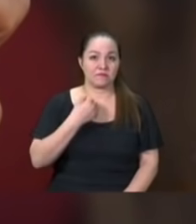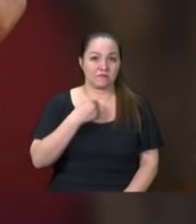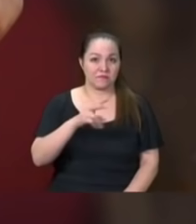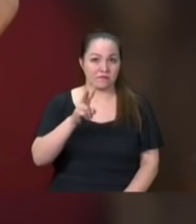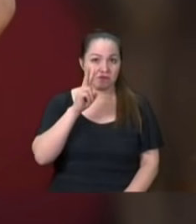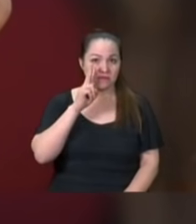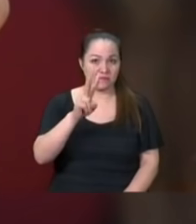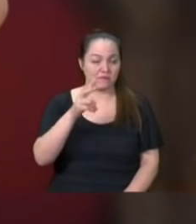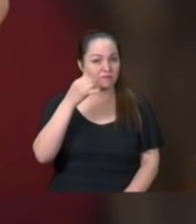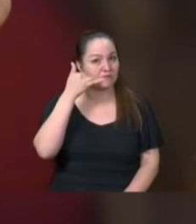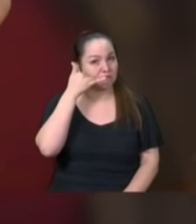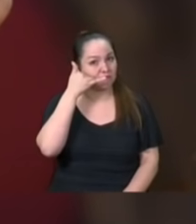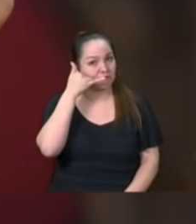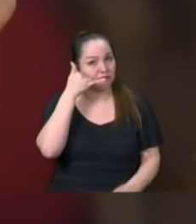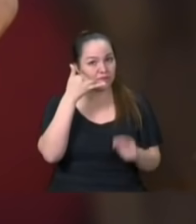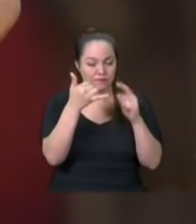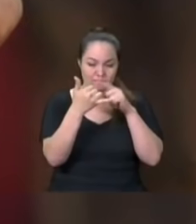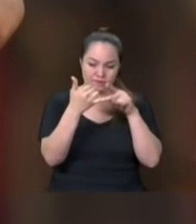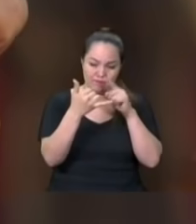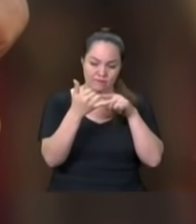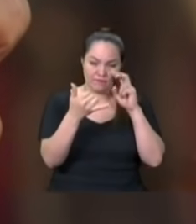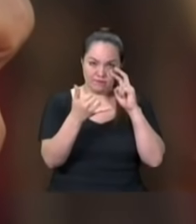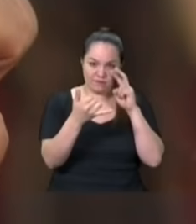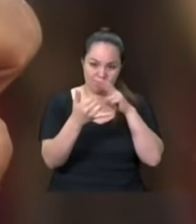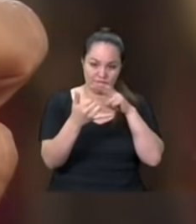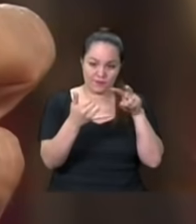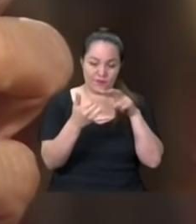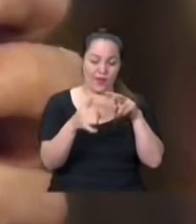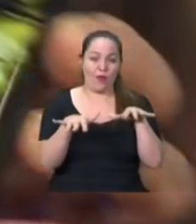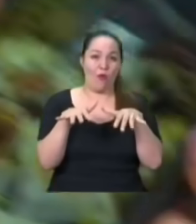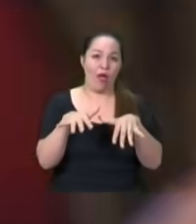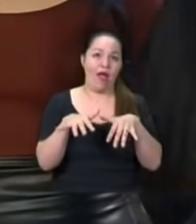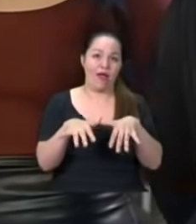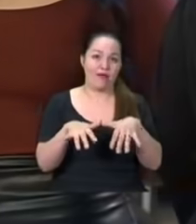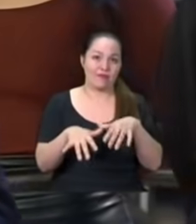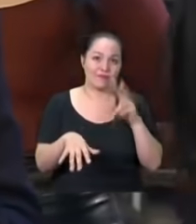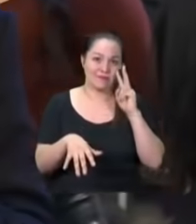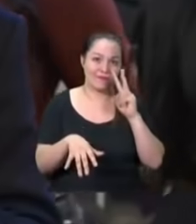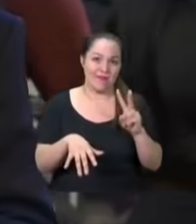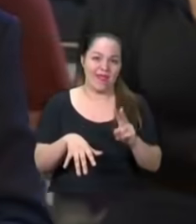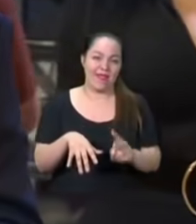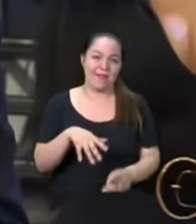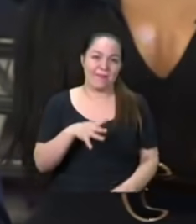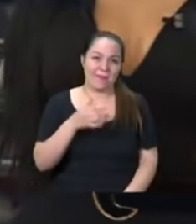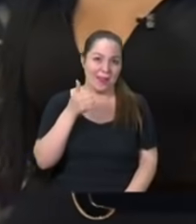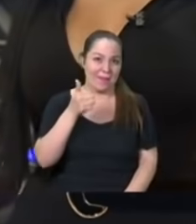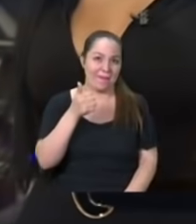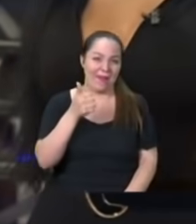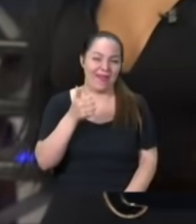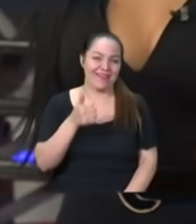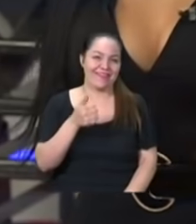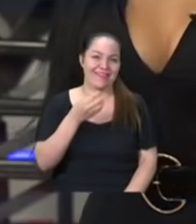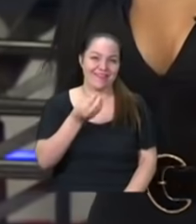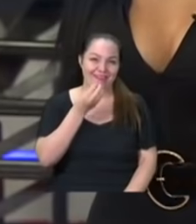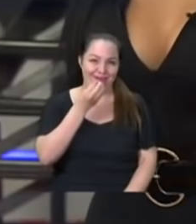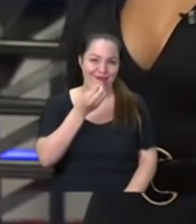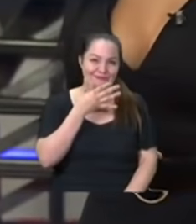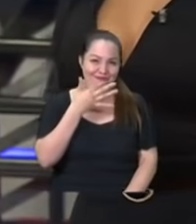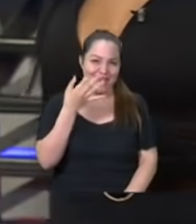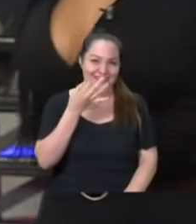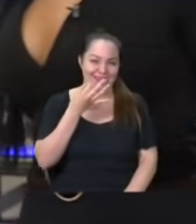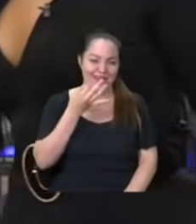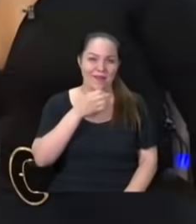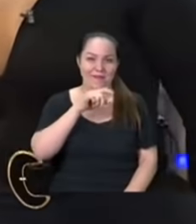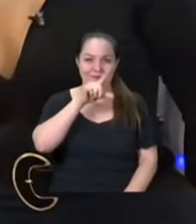celular, miren. ¡Ay, qué padre! ¡Wow! ¡Provecho! ¡Quiero bangles!